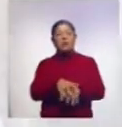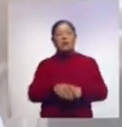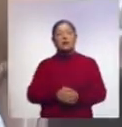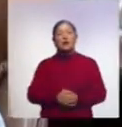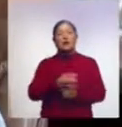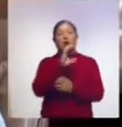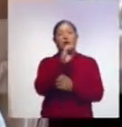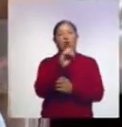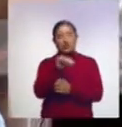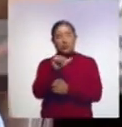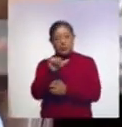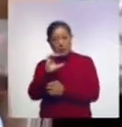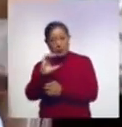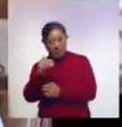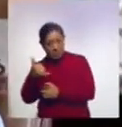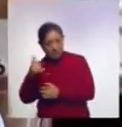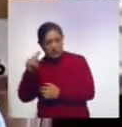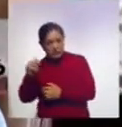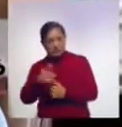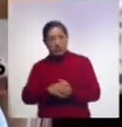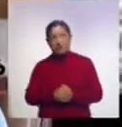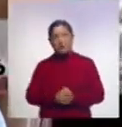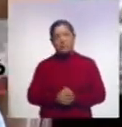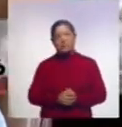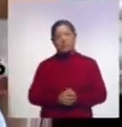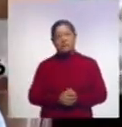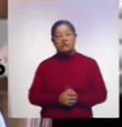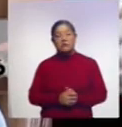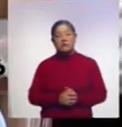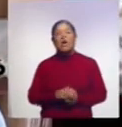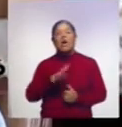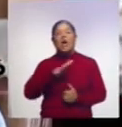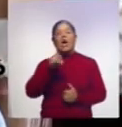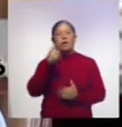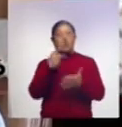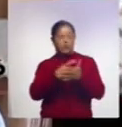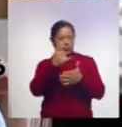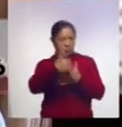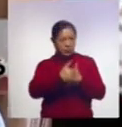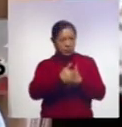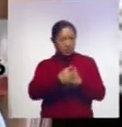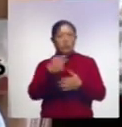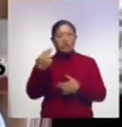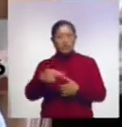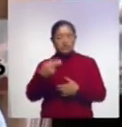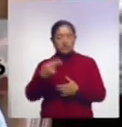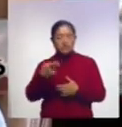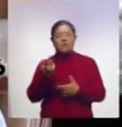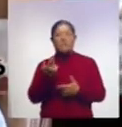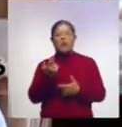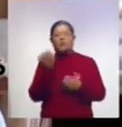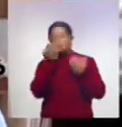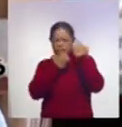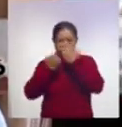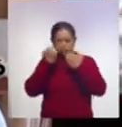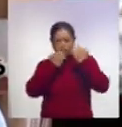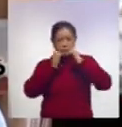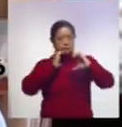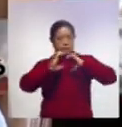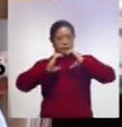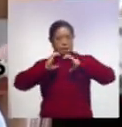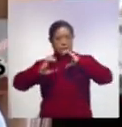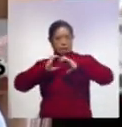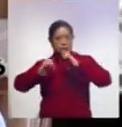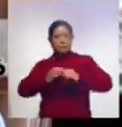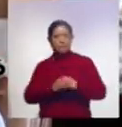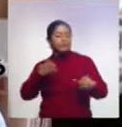CONACYT. Es una actividad que tenemos dentro de un proyecto que se llama Estrategia Nacional de Comunicación en difusión de